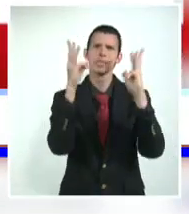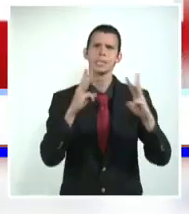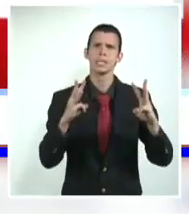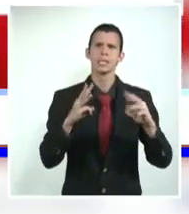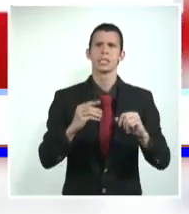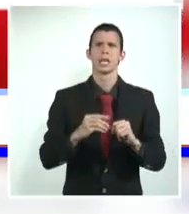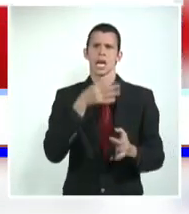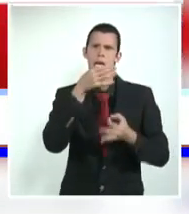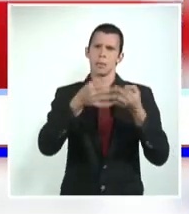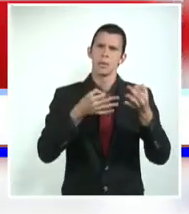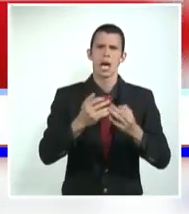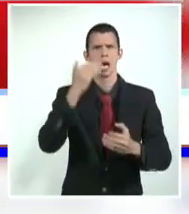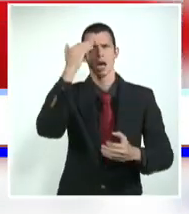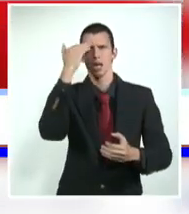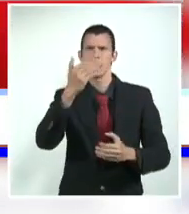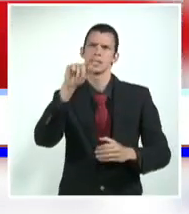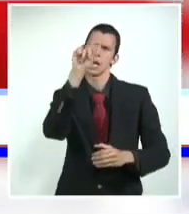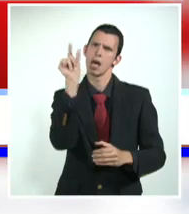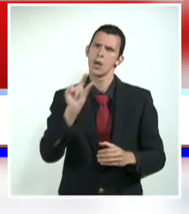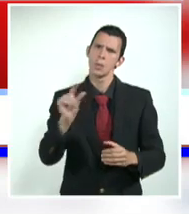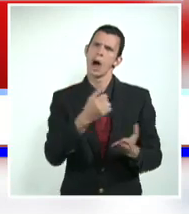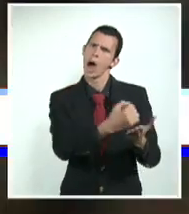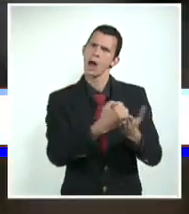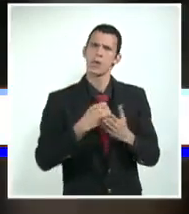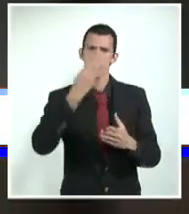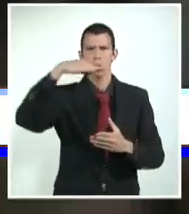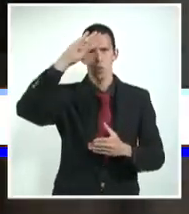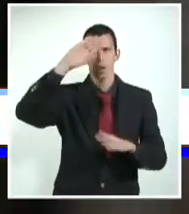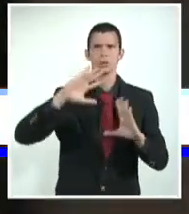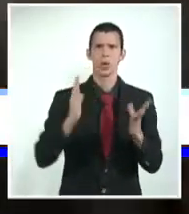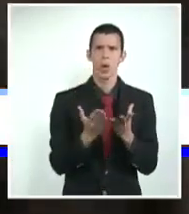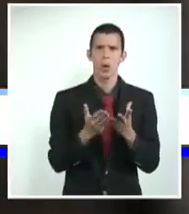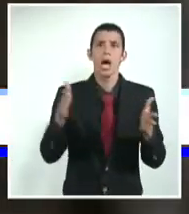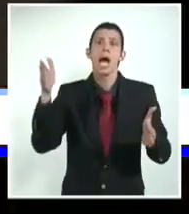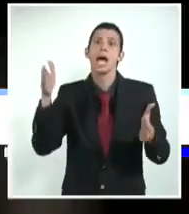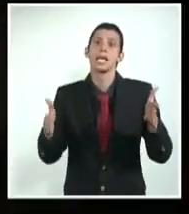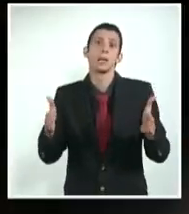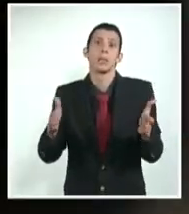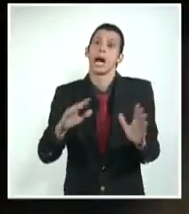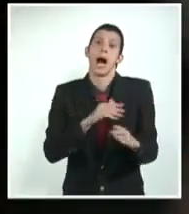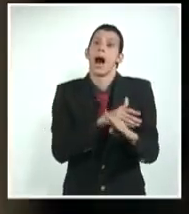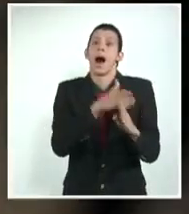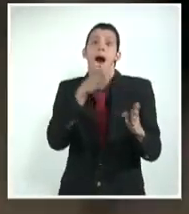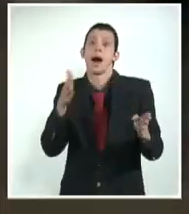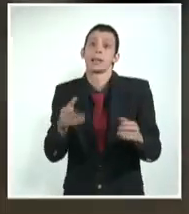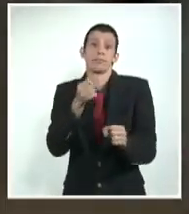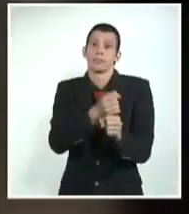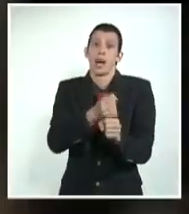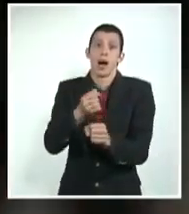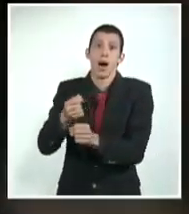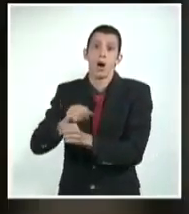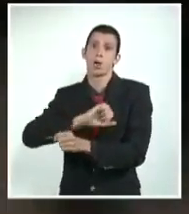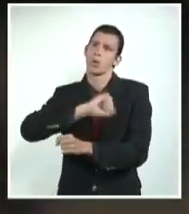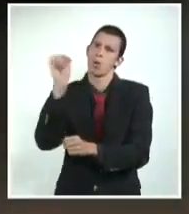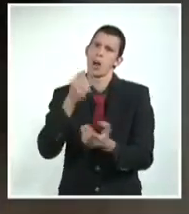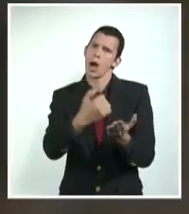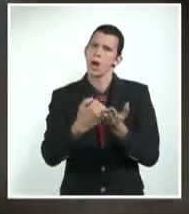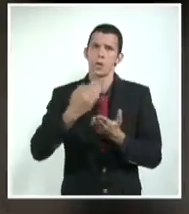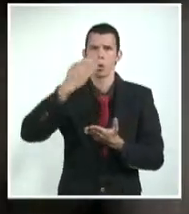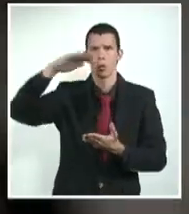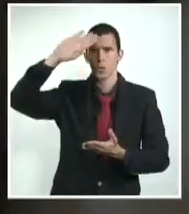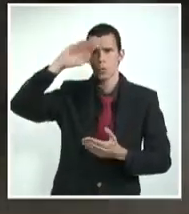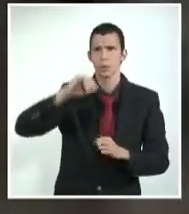ese país europeo lo consideren necesario. Precisó el diplomático que los 52 médicos y enfermeros